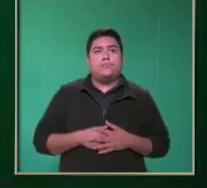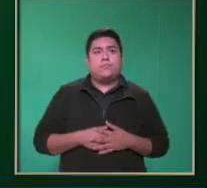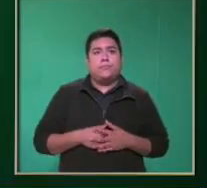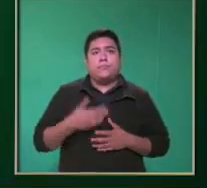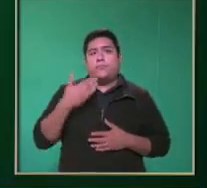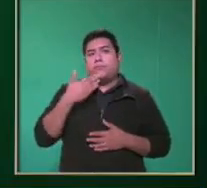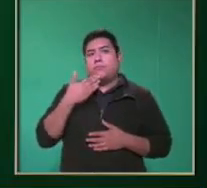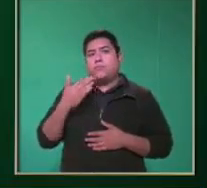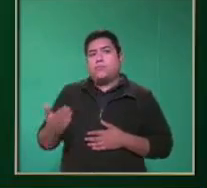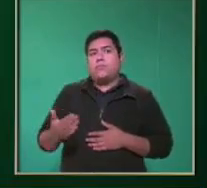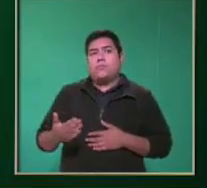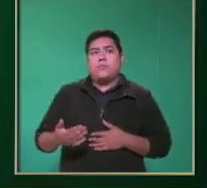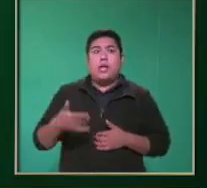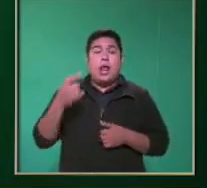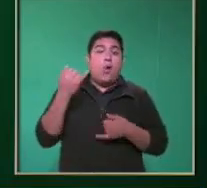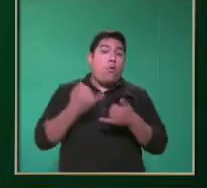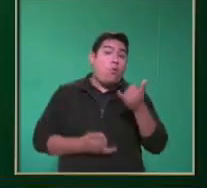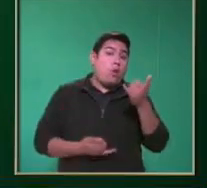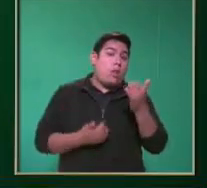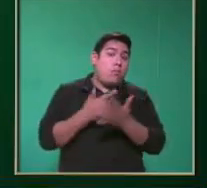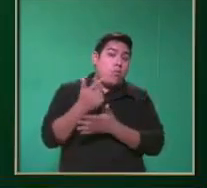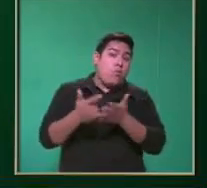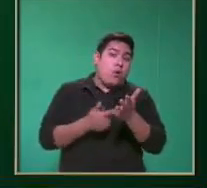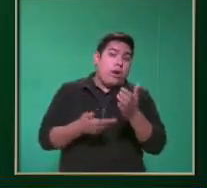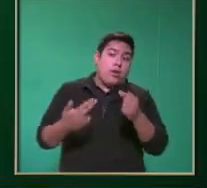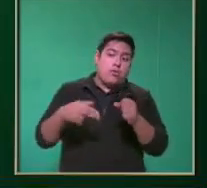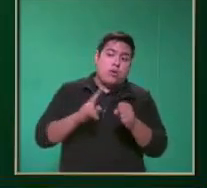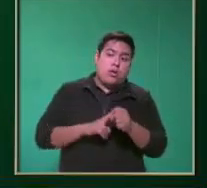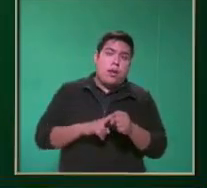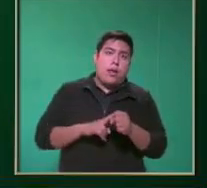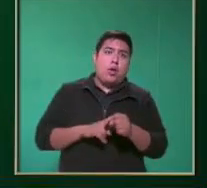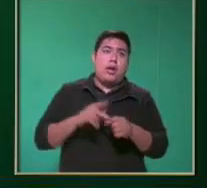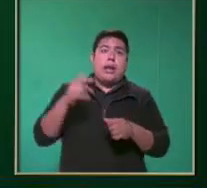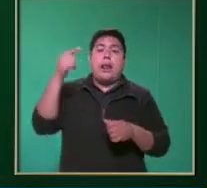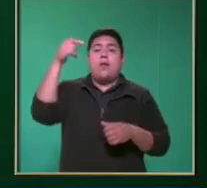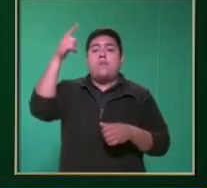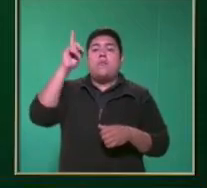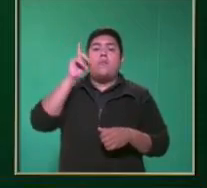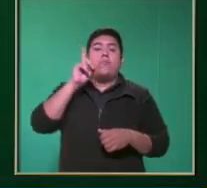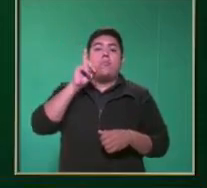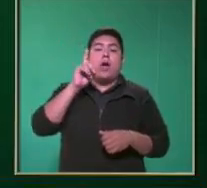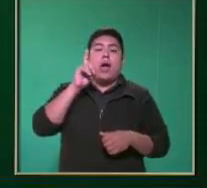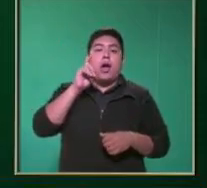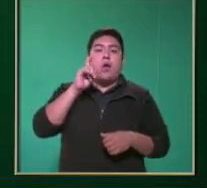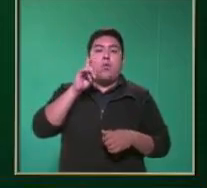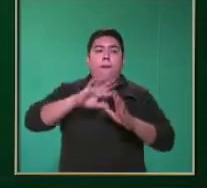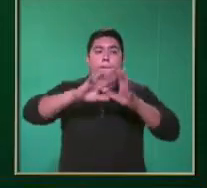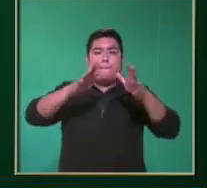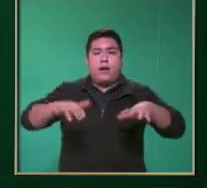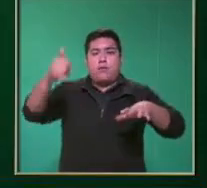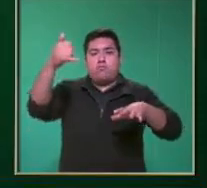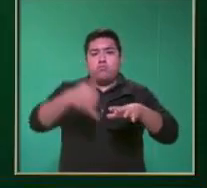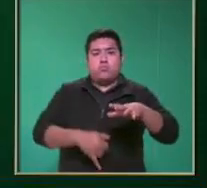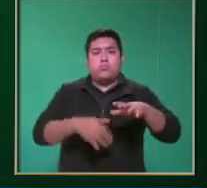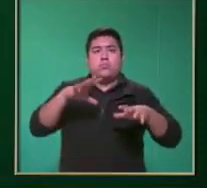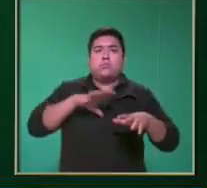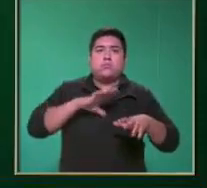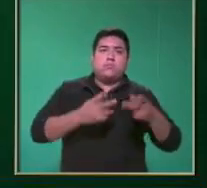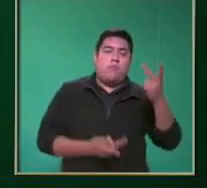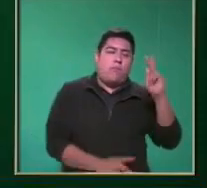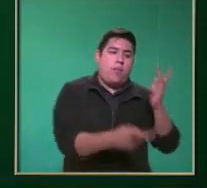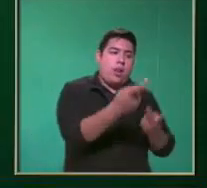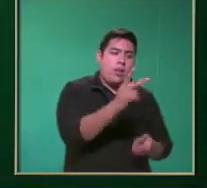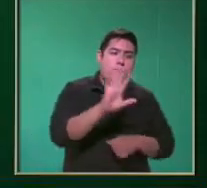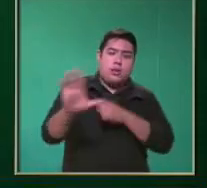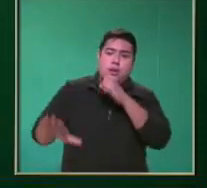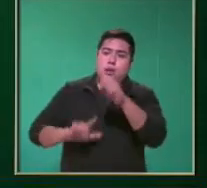y la última región, la vegetación acuática y semiacuática, que tú veías en el video con aquella información